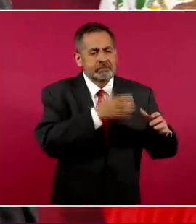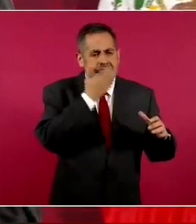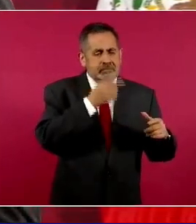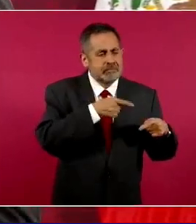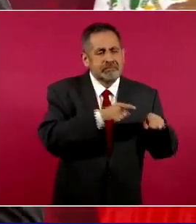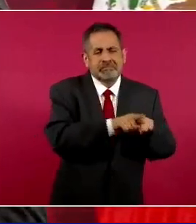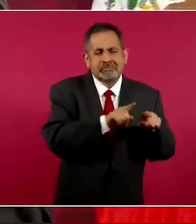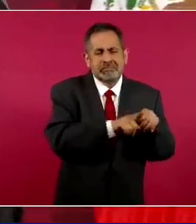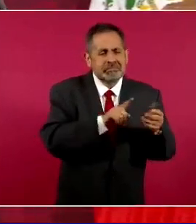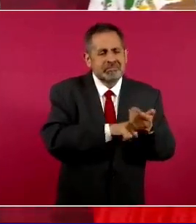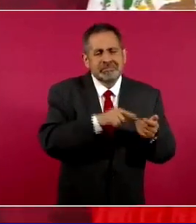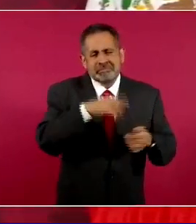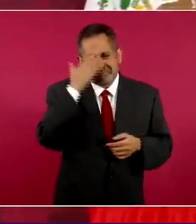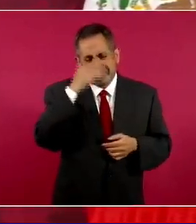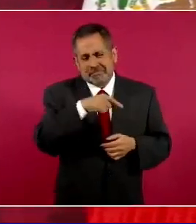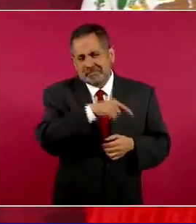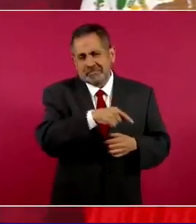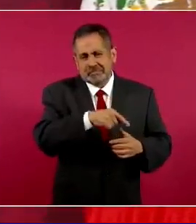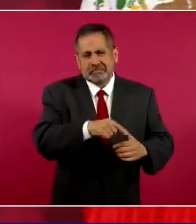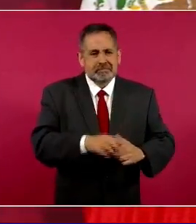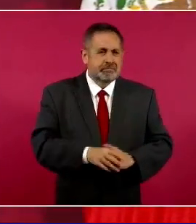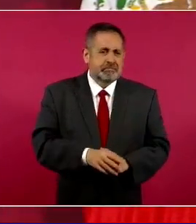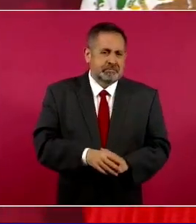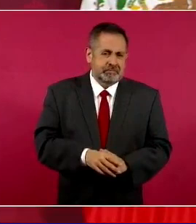conservadores o los que ya se